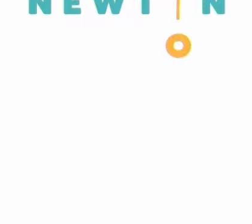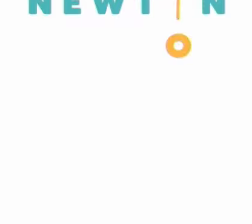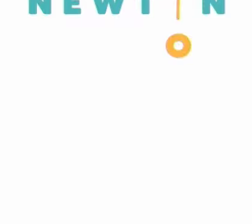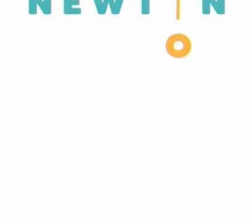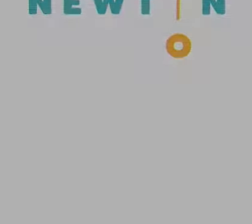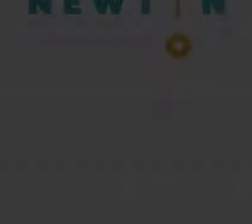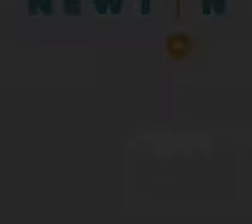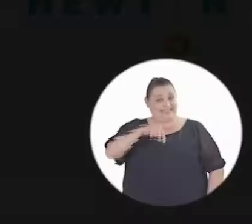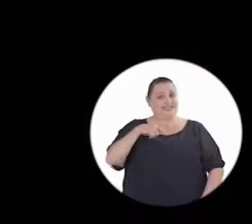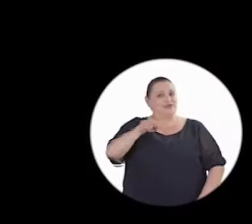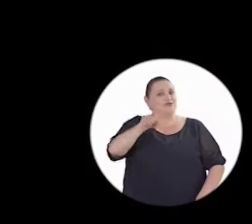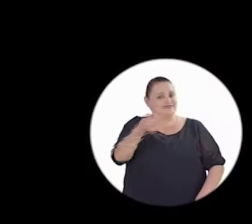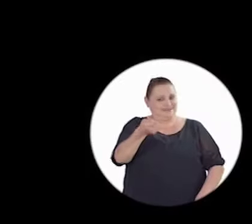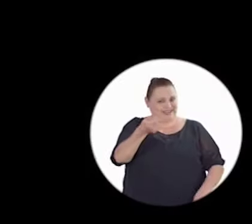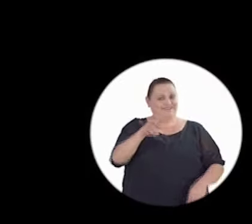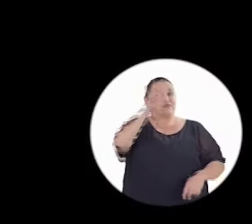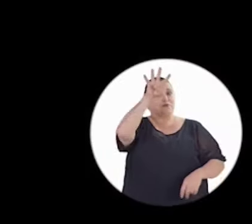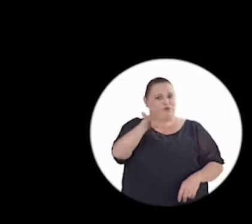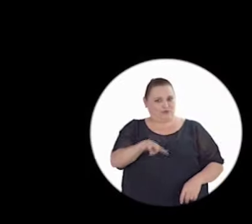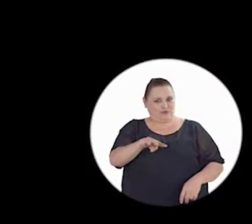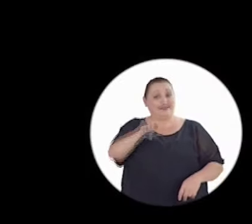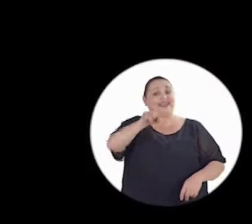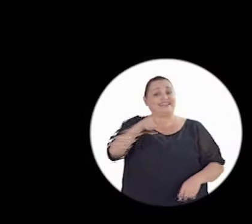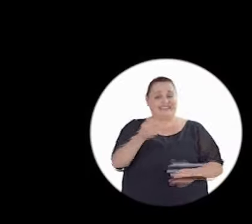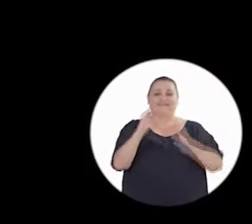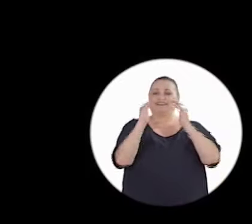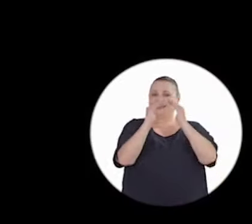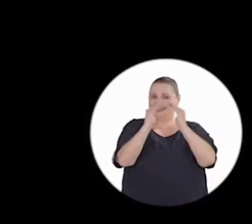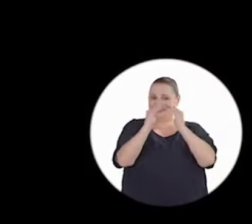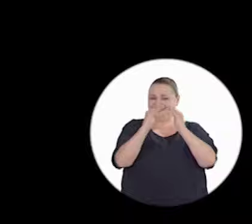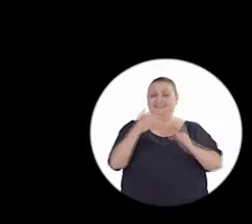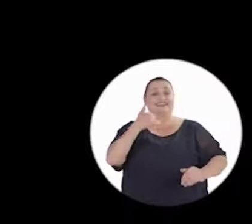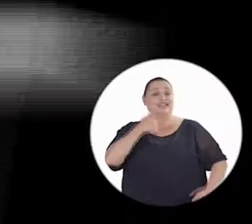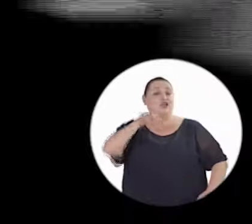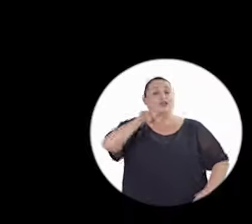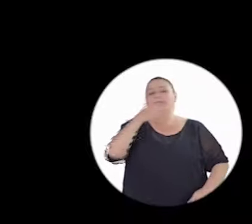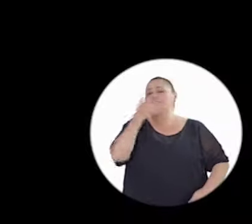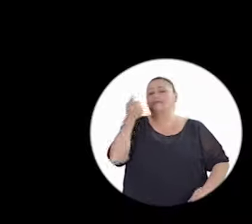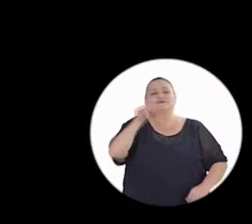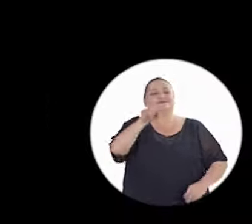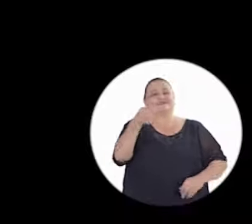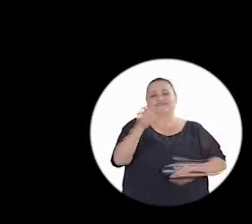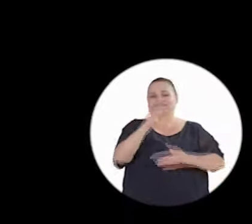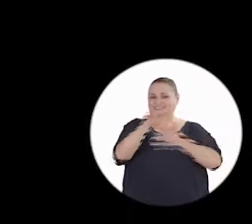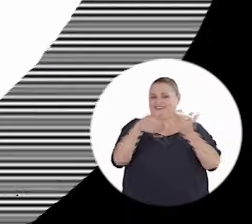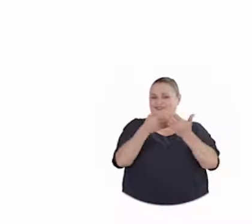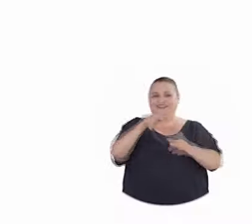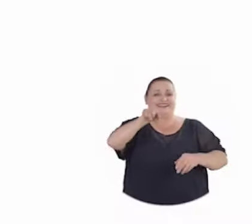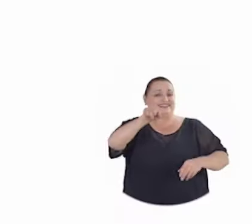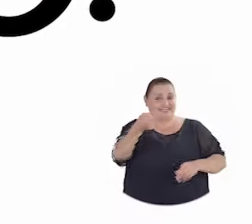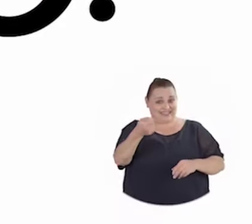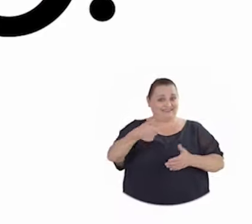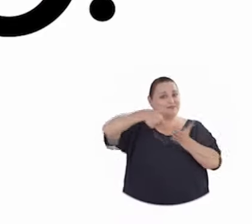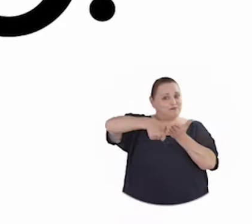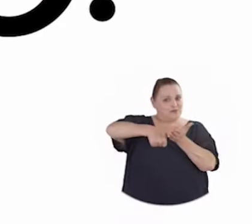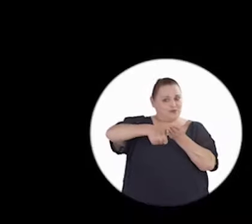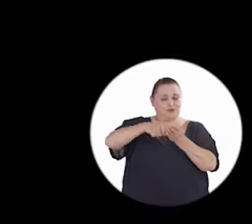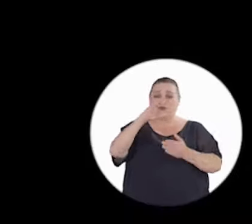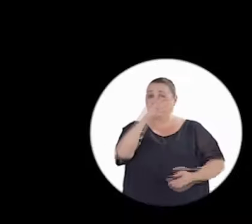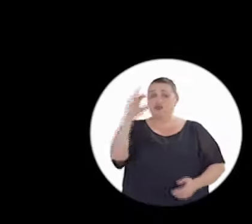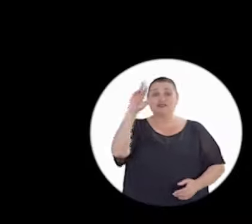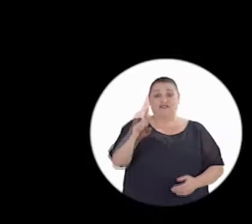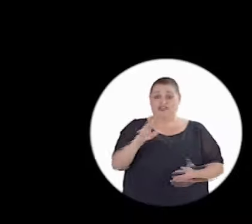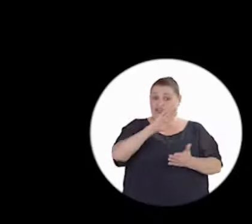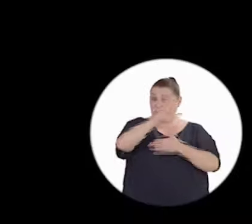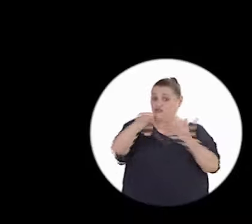www.ifedvirtual.tse.go.cr. Aquí tengo la llave del portón, la llave de la casa y tengo la mejor llave de todas, la llave del voto. En